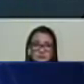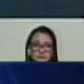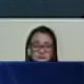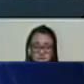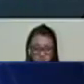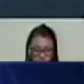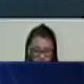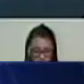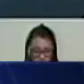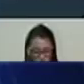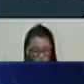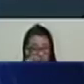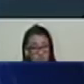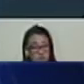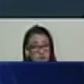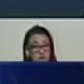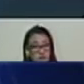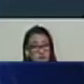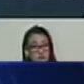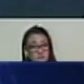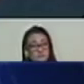que pasó.